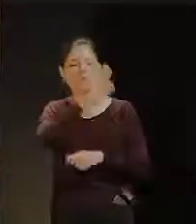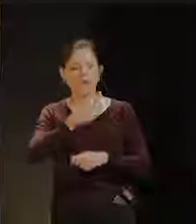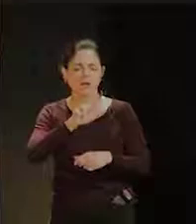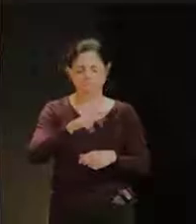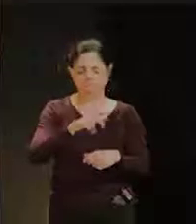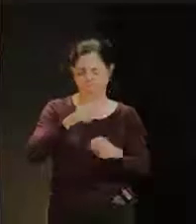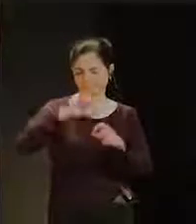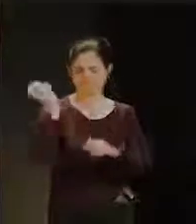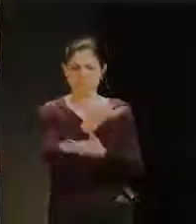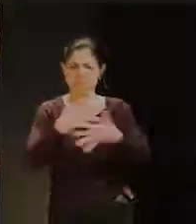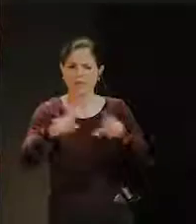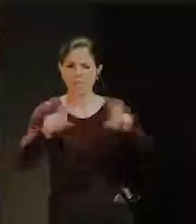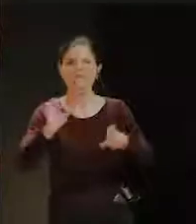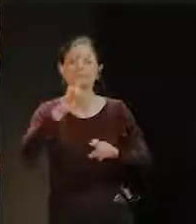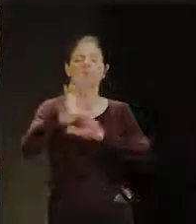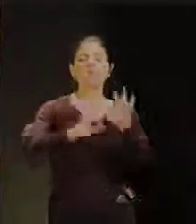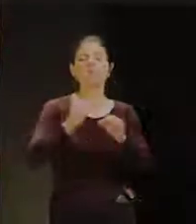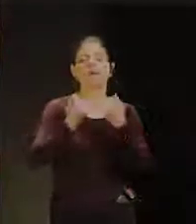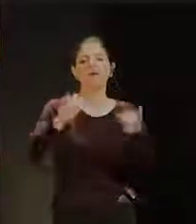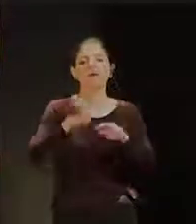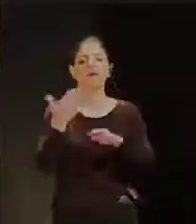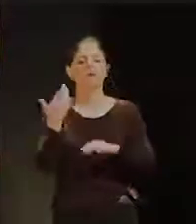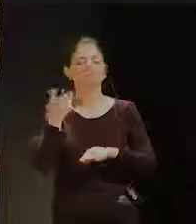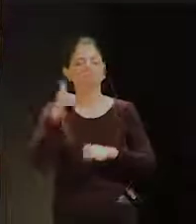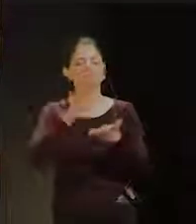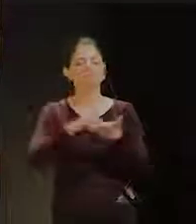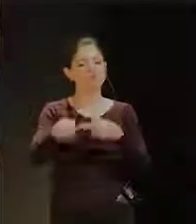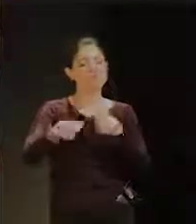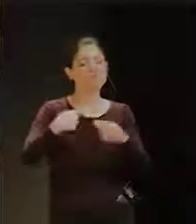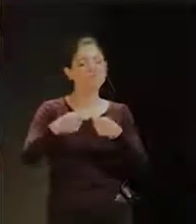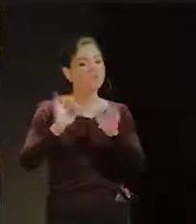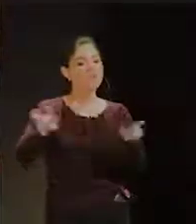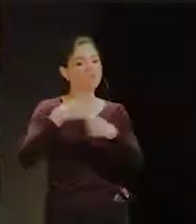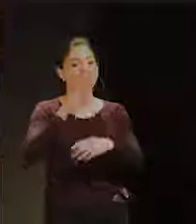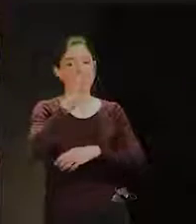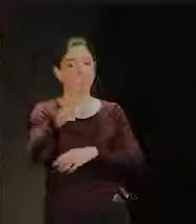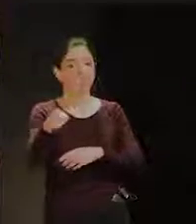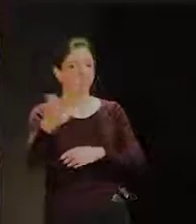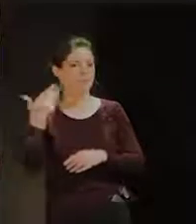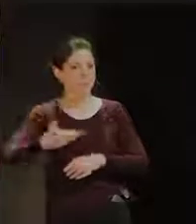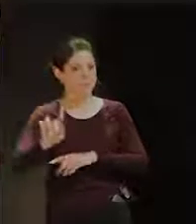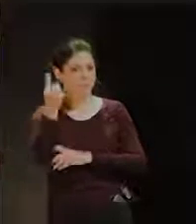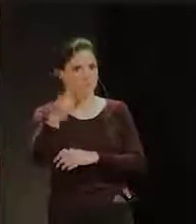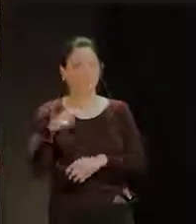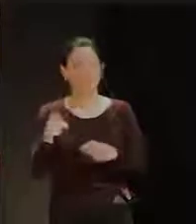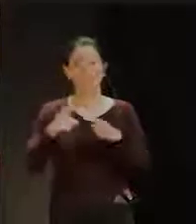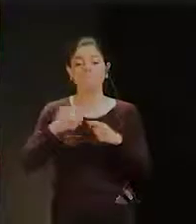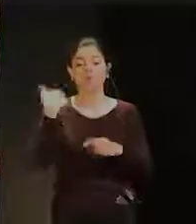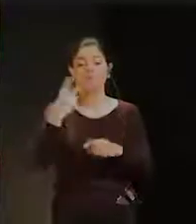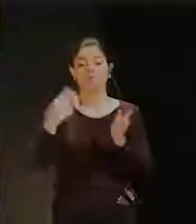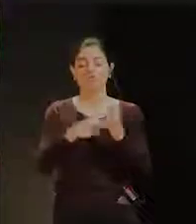multinacionales y también organizadores de eventos que representan gran parte del mercado de música en directo en el Reino Unido. En mayo